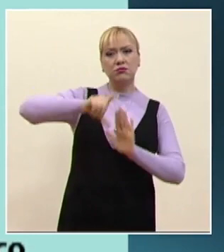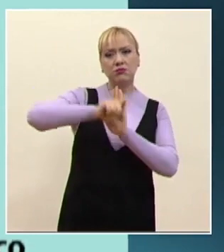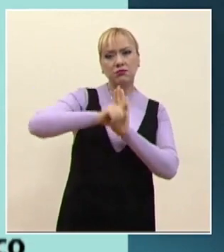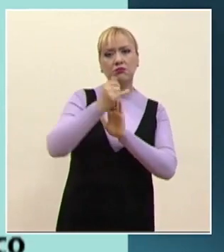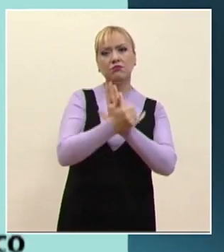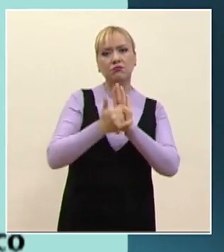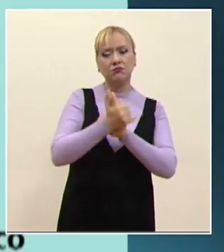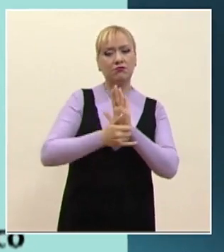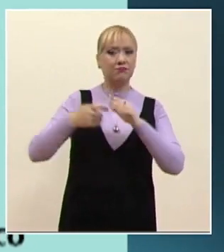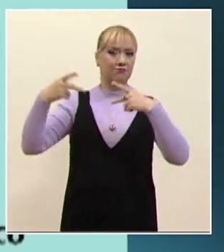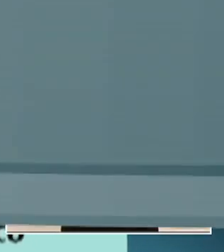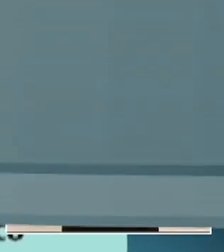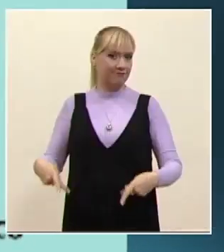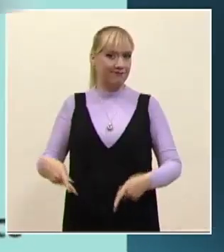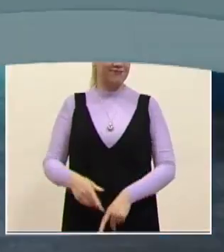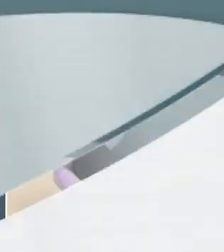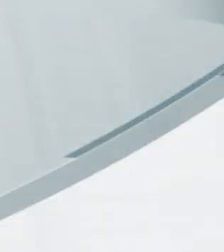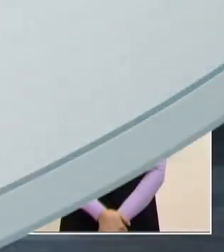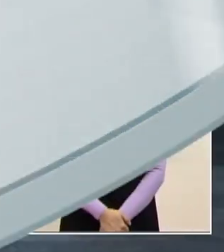máximo tribunal.